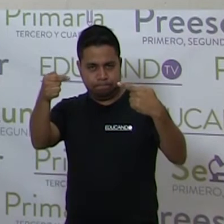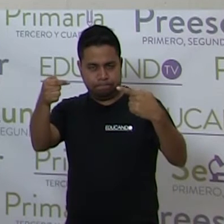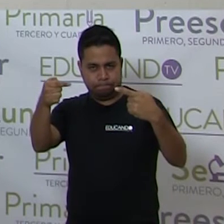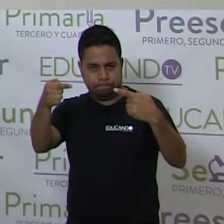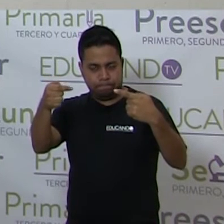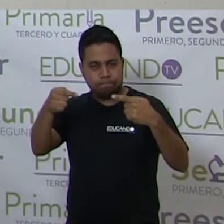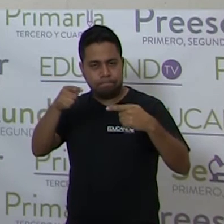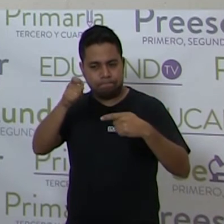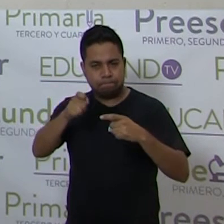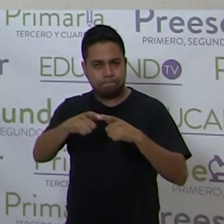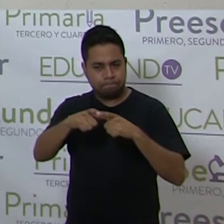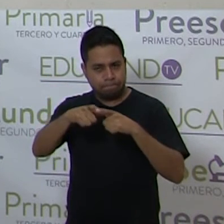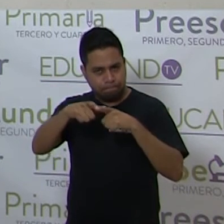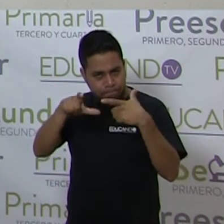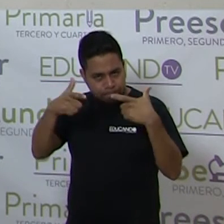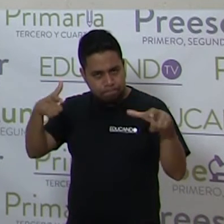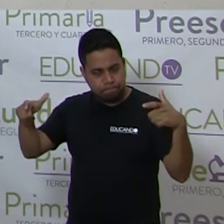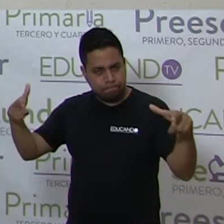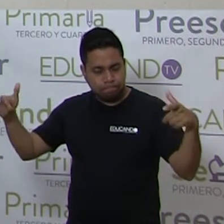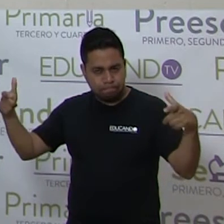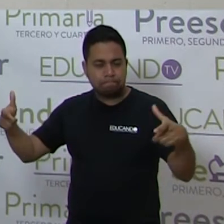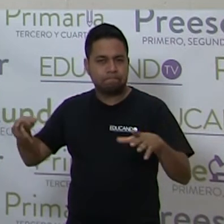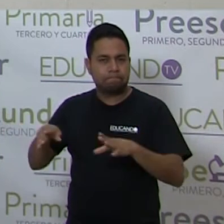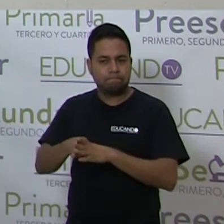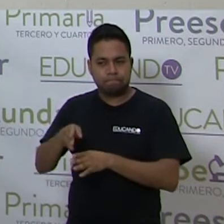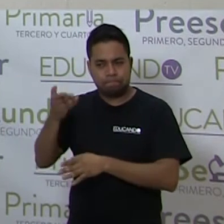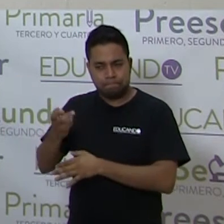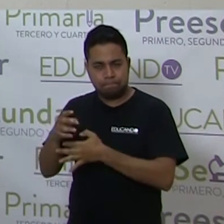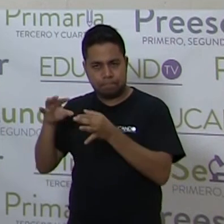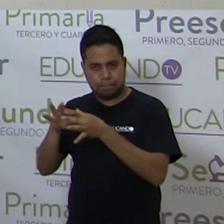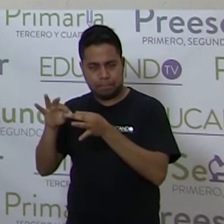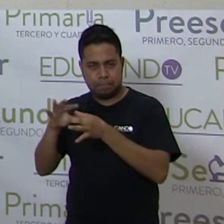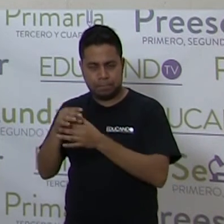los hijos y a los vasallos civilizados.